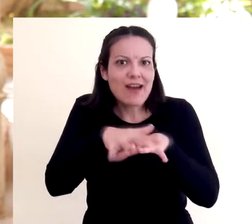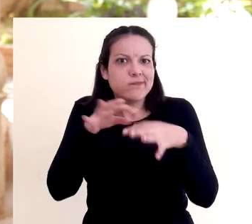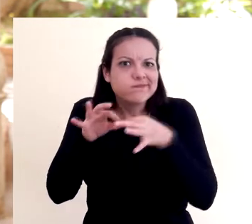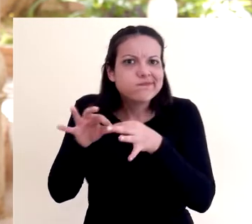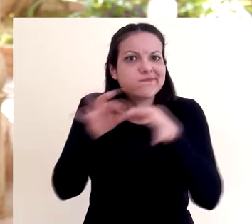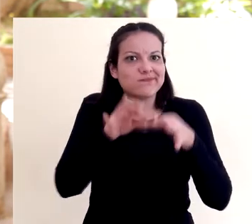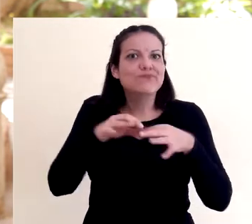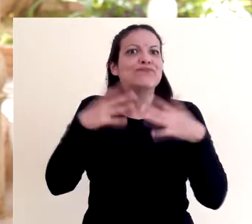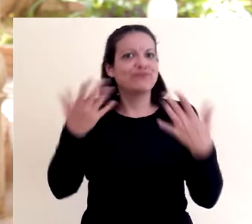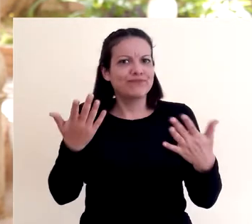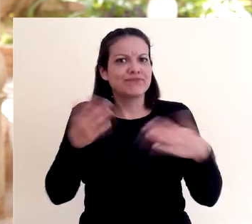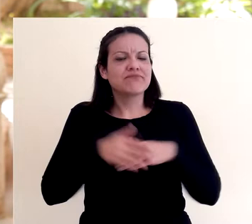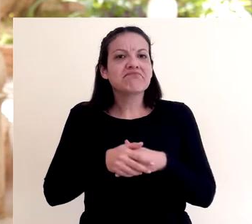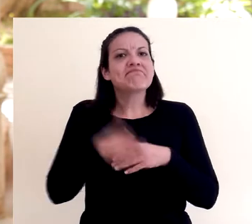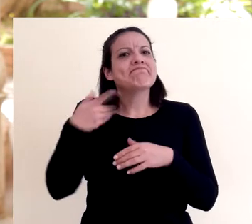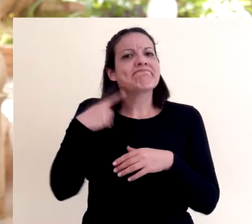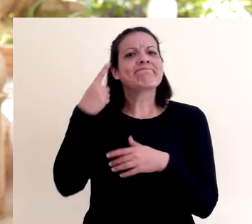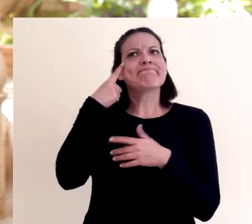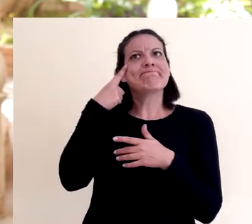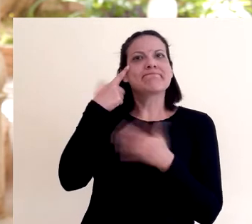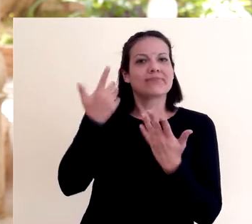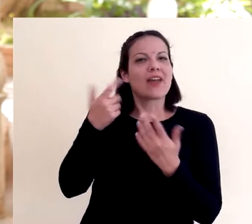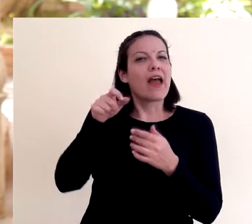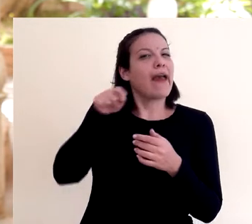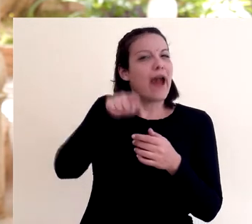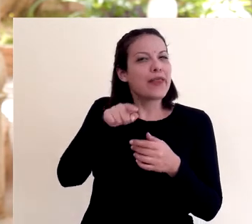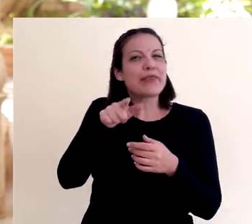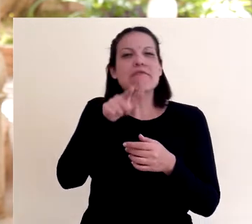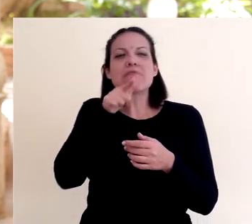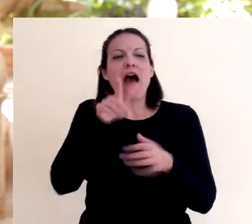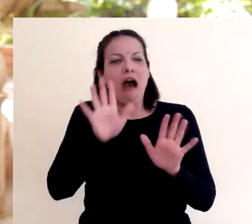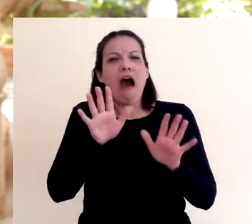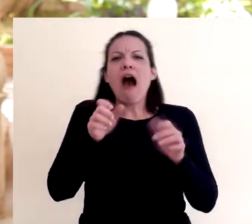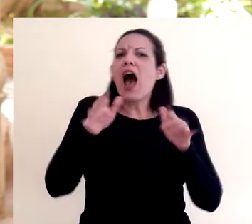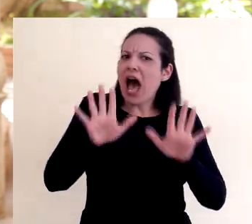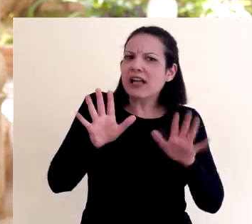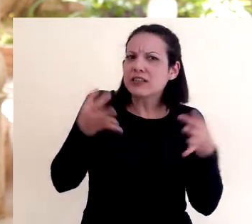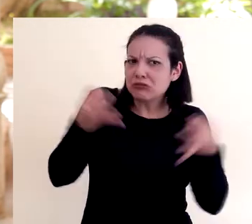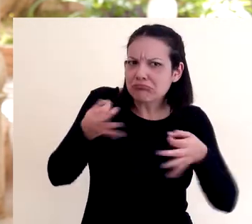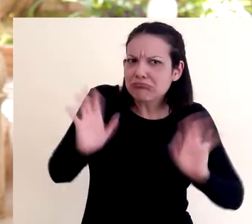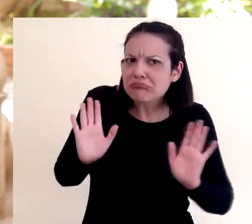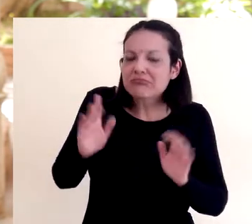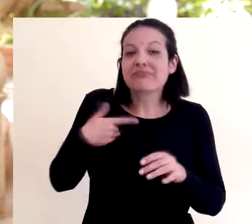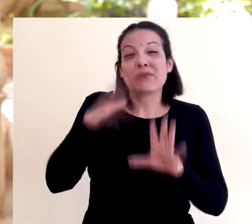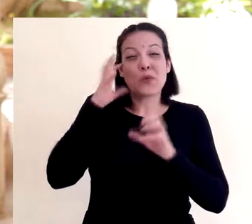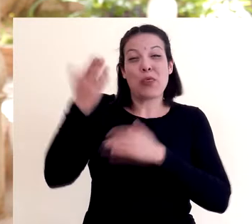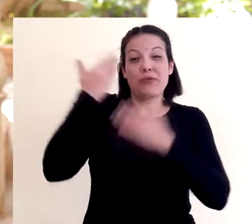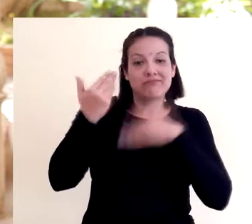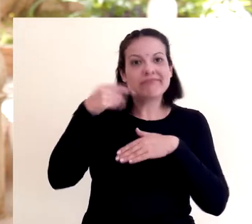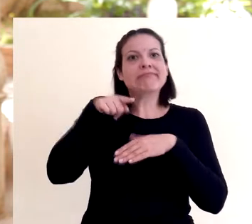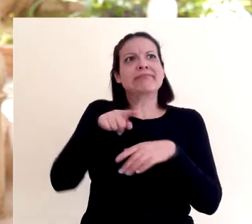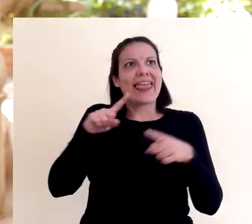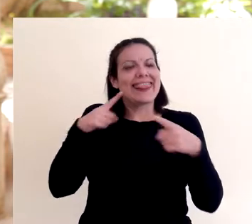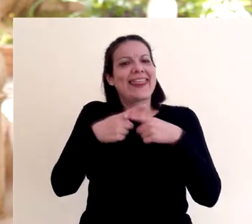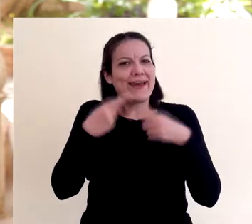Y bueno, entonces es como que dije, sí, esto creo que es así. Y bueno, me acuerdo que en aquel momento el desafío